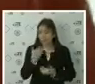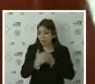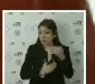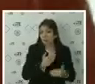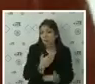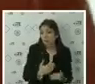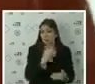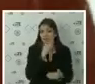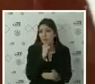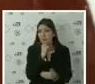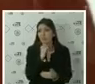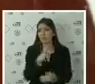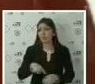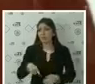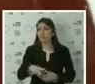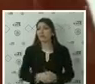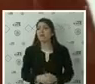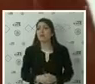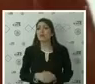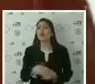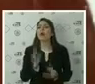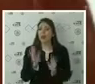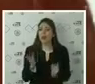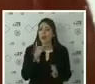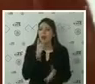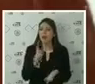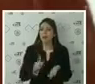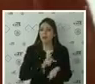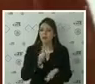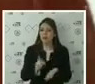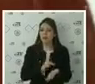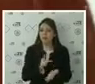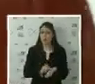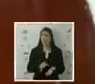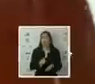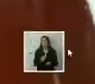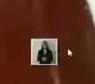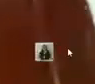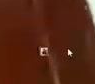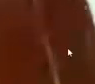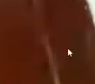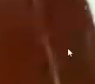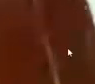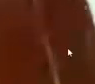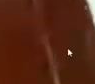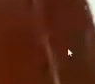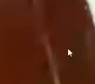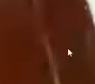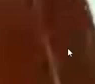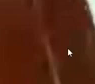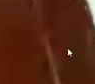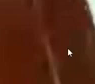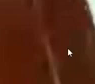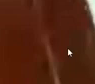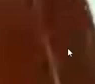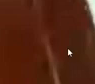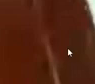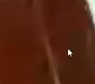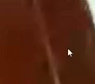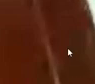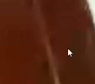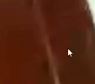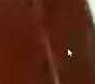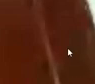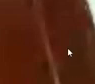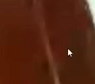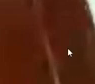otra manera. Ya lo decían en varias ocasiones, los tiempos que estamos viviendo en la historia reciente, pues no es la primera pandemia, pero